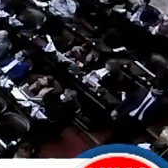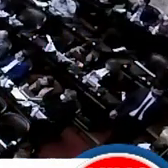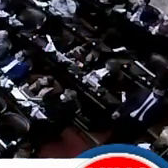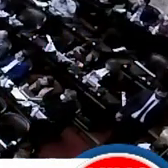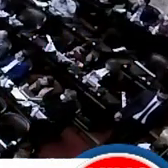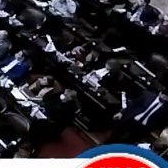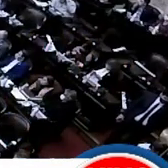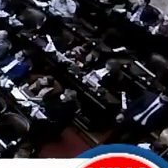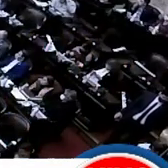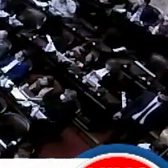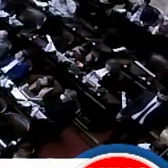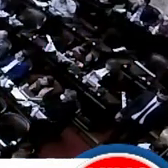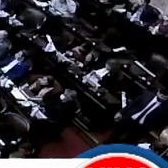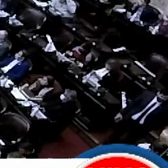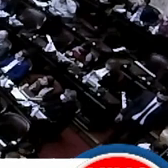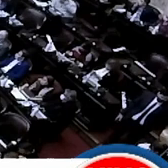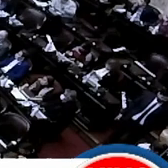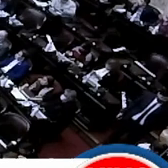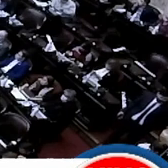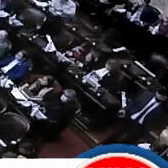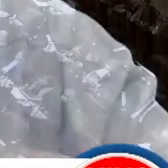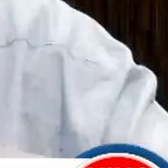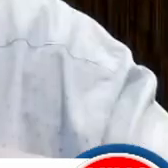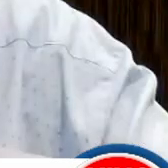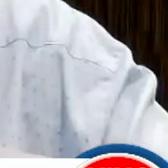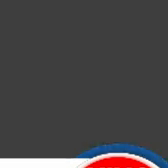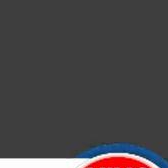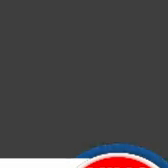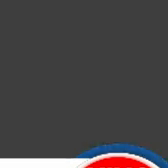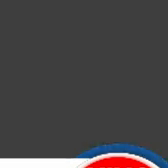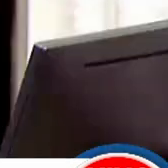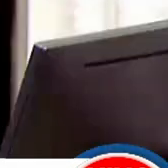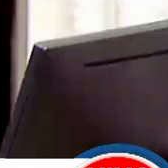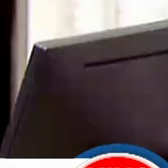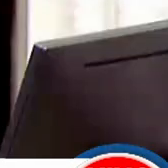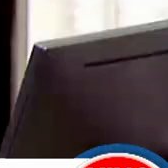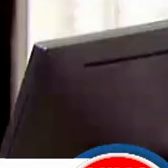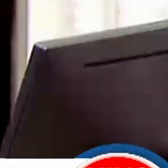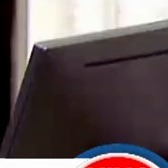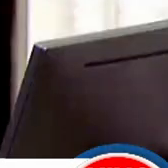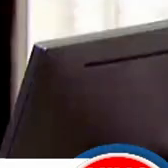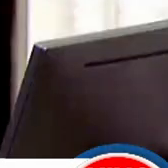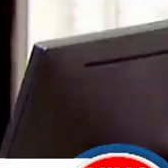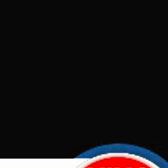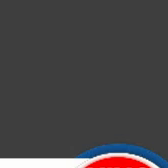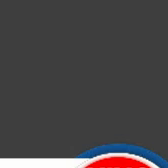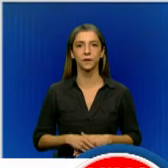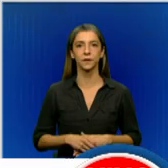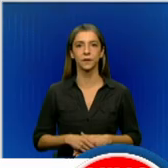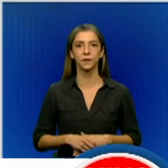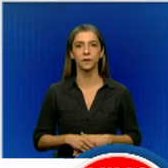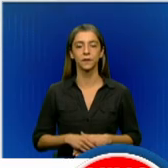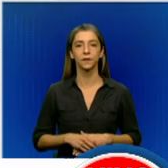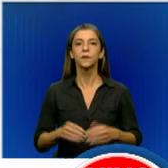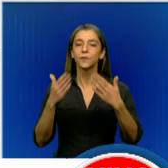sí señor presidente muchas gracias en el orden del día el artículo tercero que es